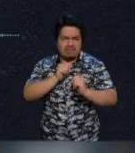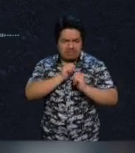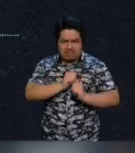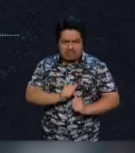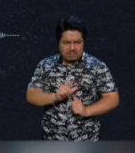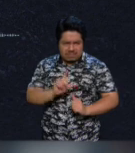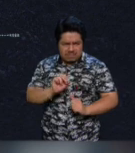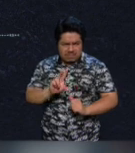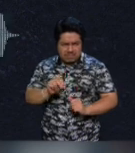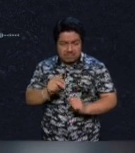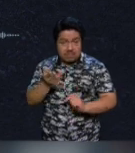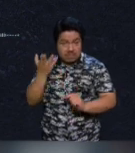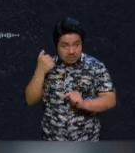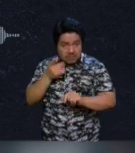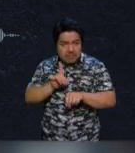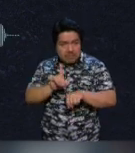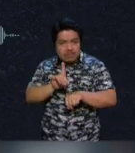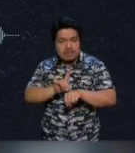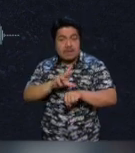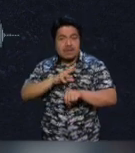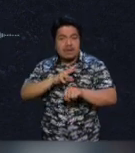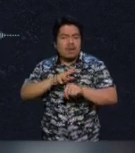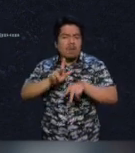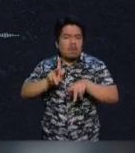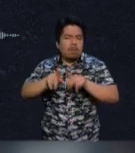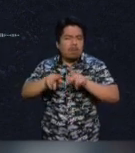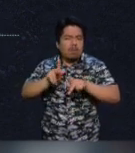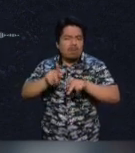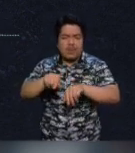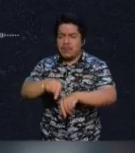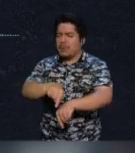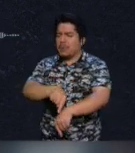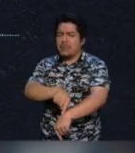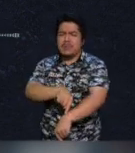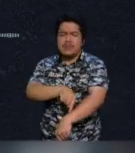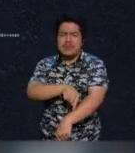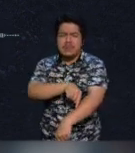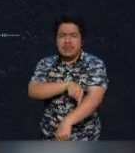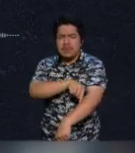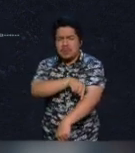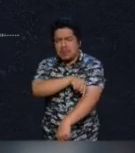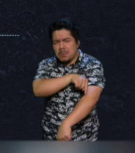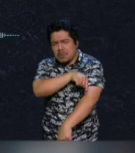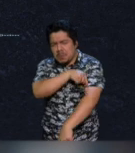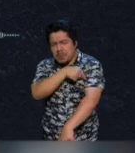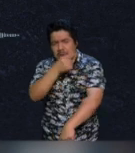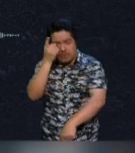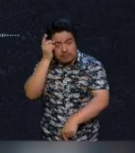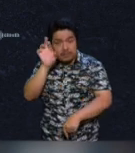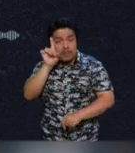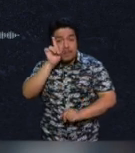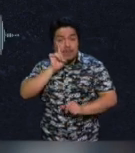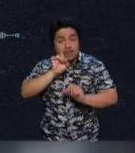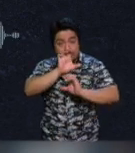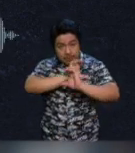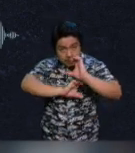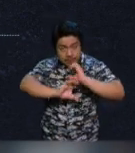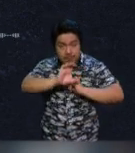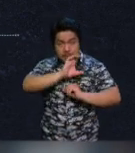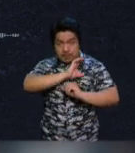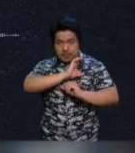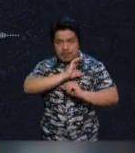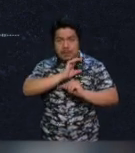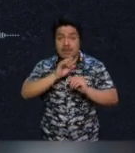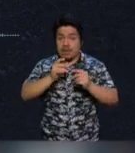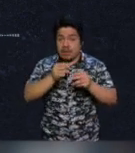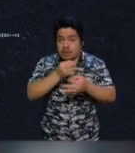Y hace unos días tuve una larga plática, larga, con la doctora Claudia, y decidí